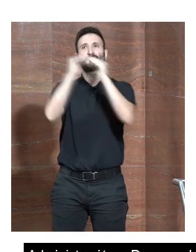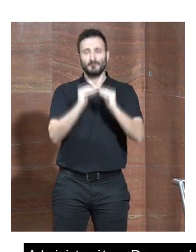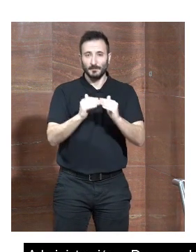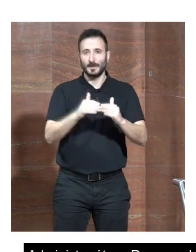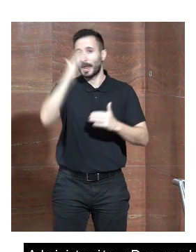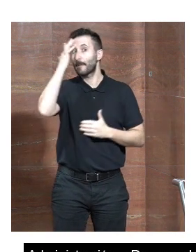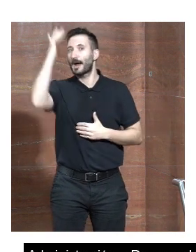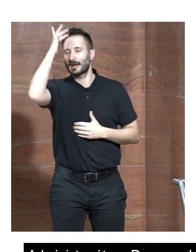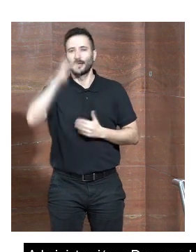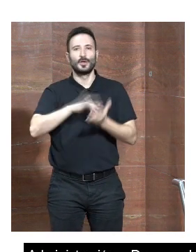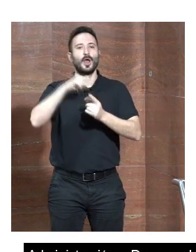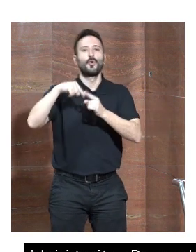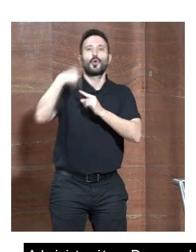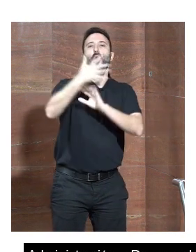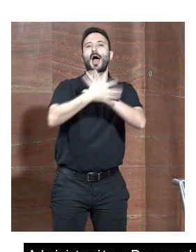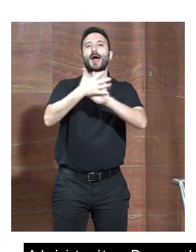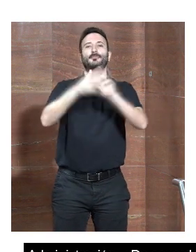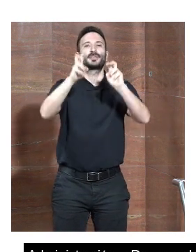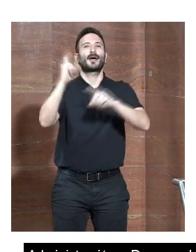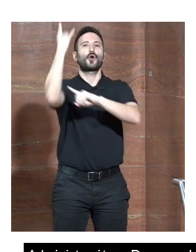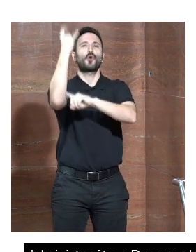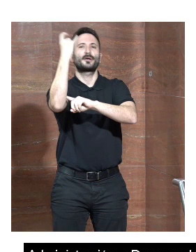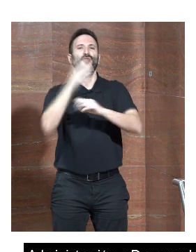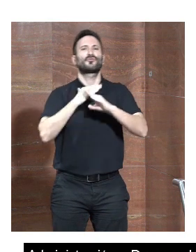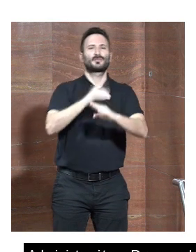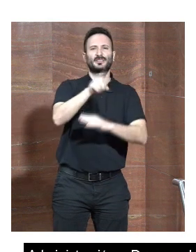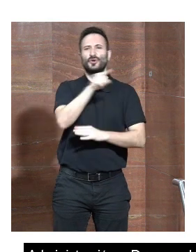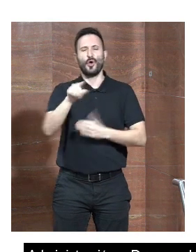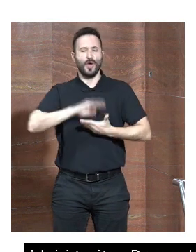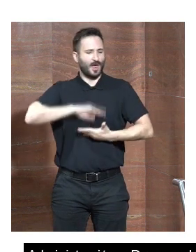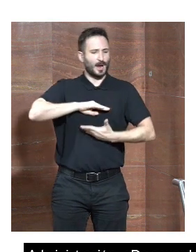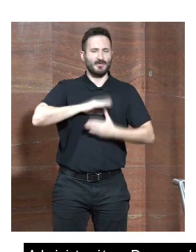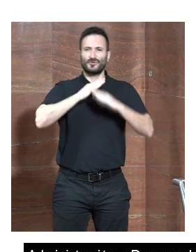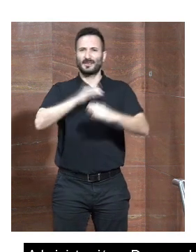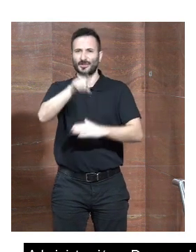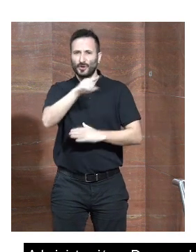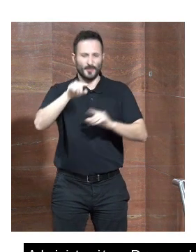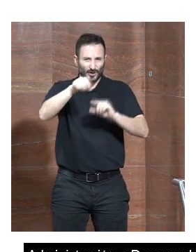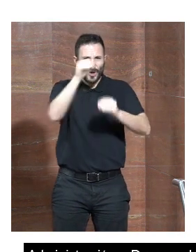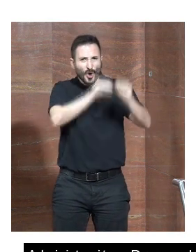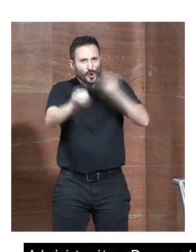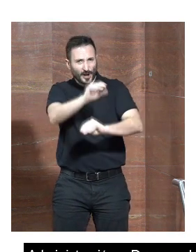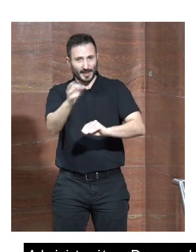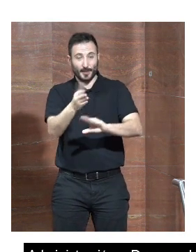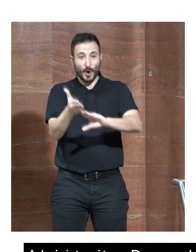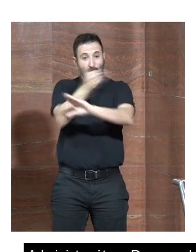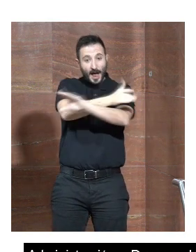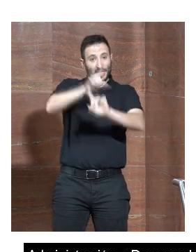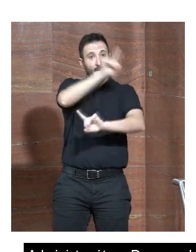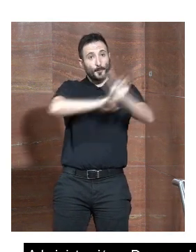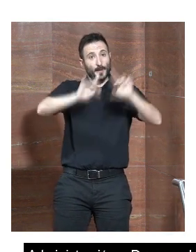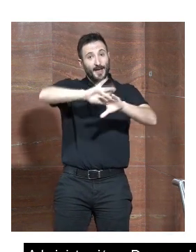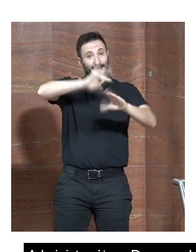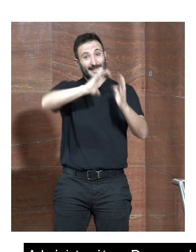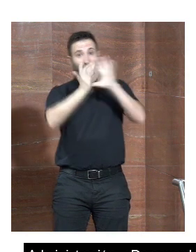hablaremos de si no tiene cobertura suficiente, si no hay capacitación suficiente. Eso es lo que habrá que corregir, pero el problema no es la